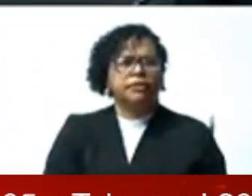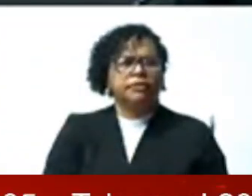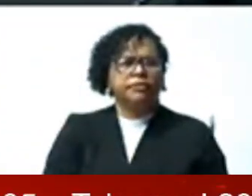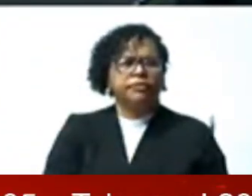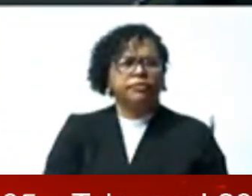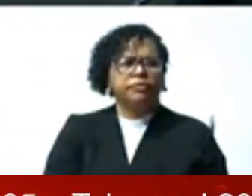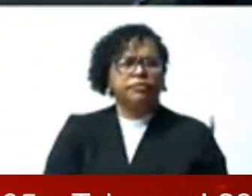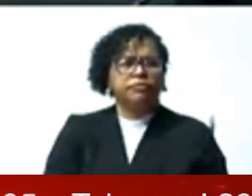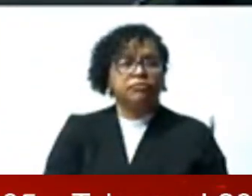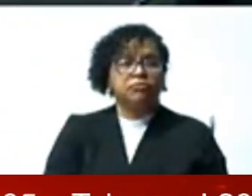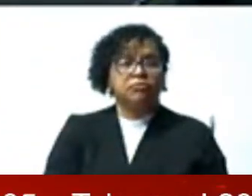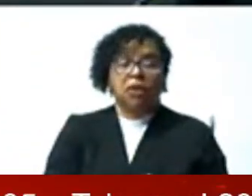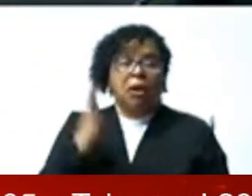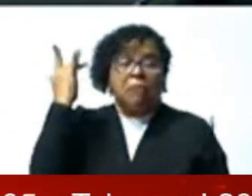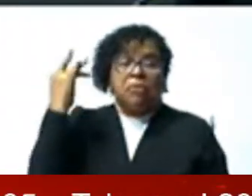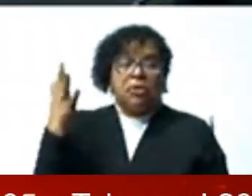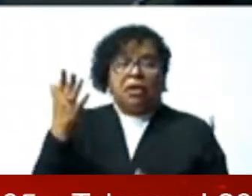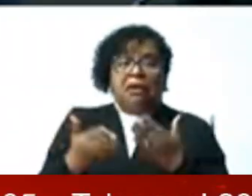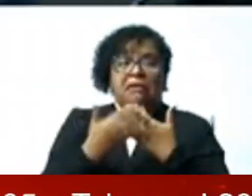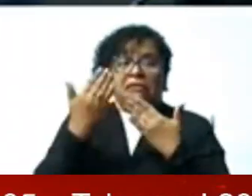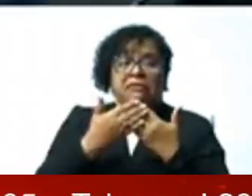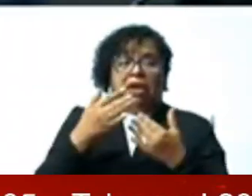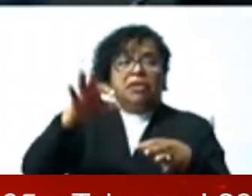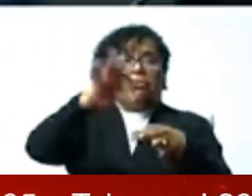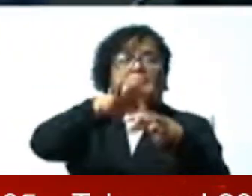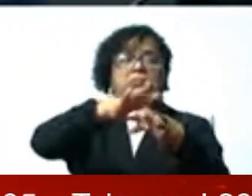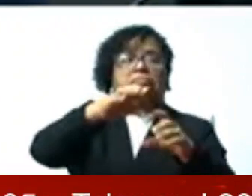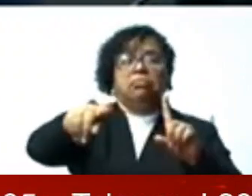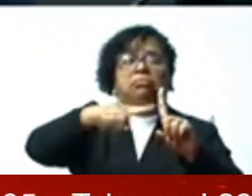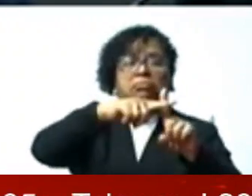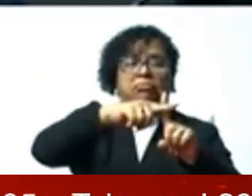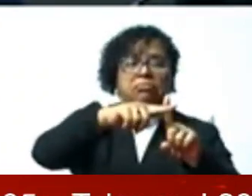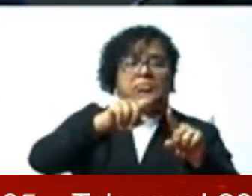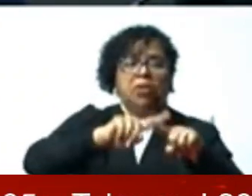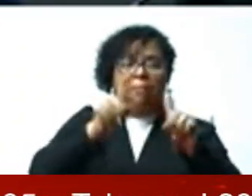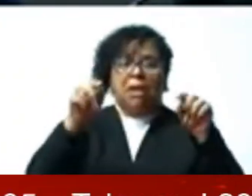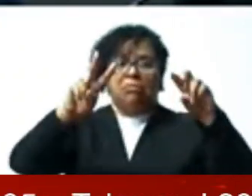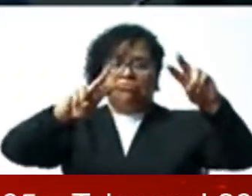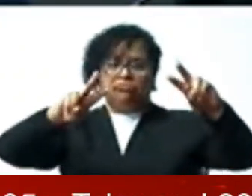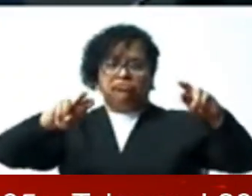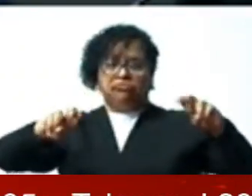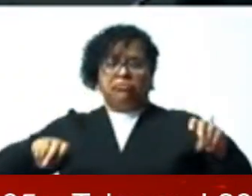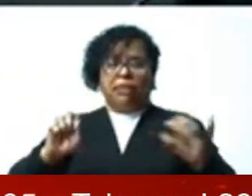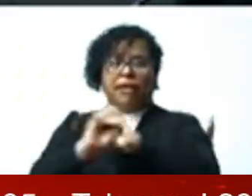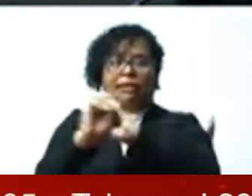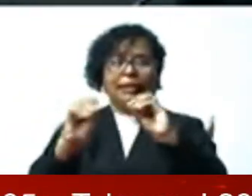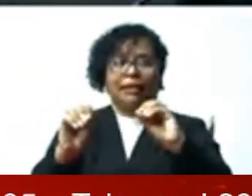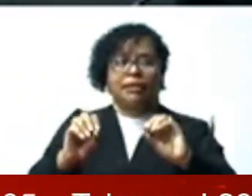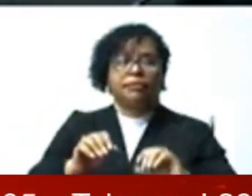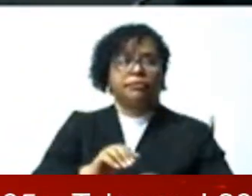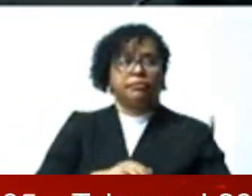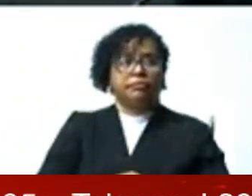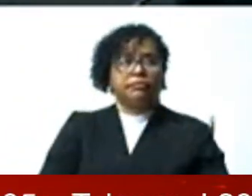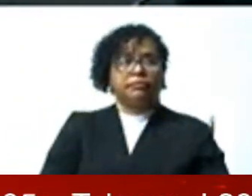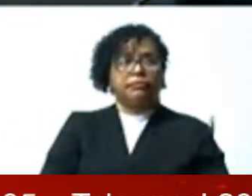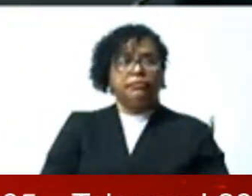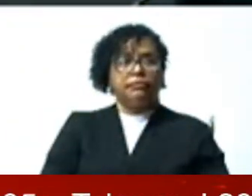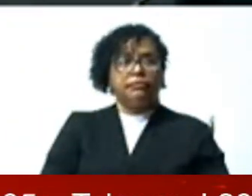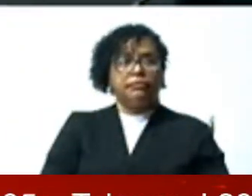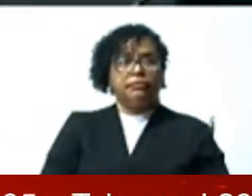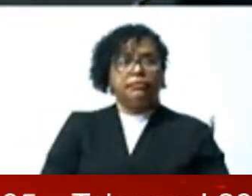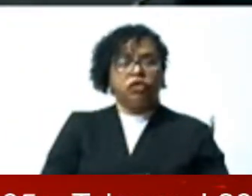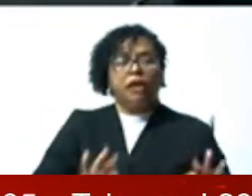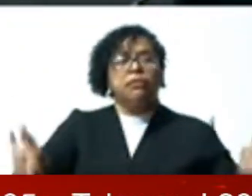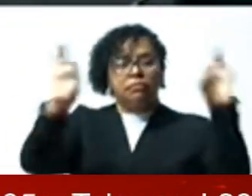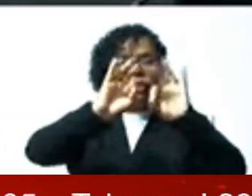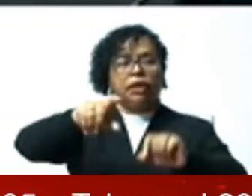votar sin analizar o sin decir las cosas que tenemos que decir aquí para darle un voto crítico a este préstamo. Pero